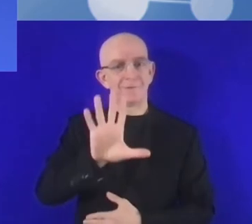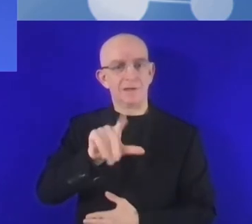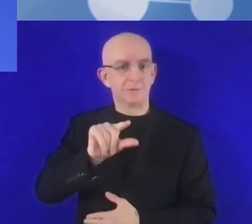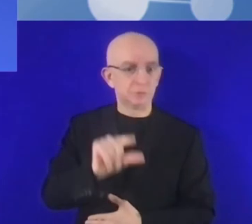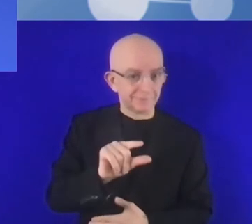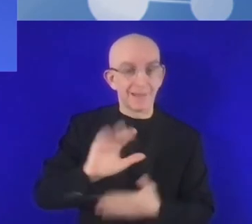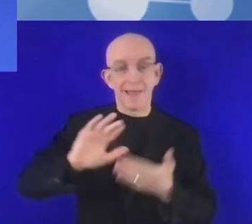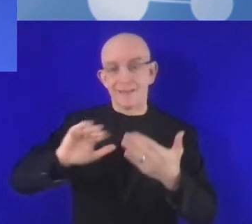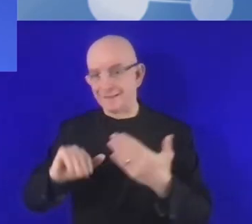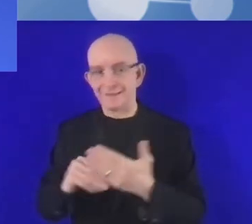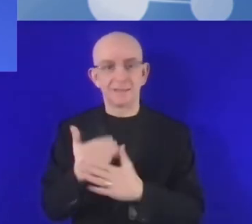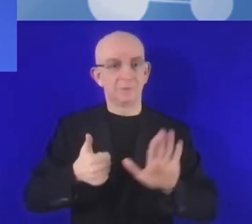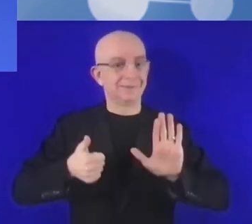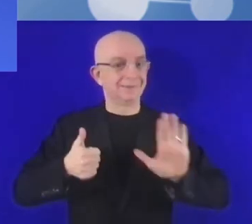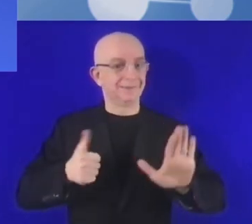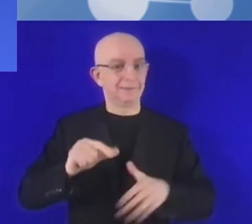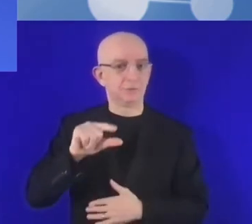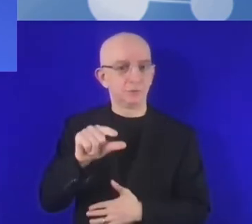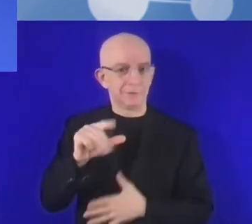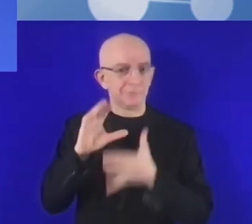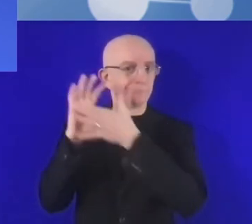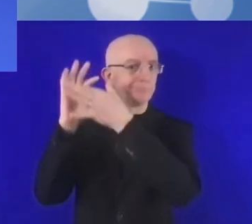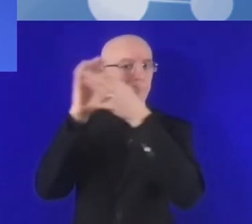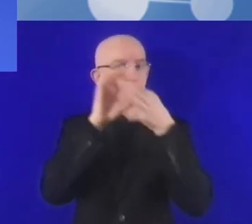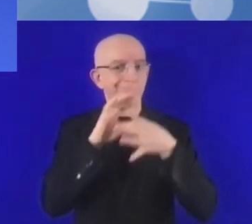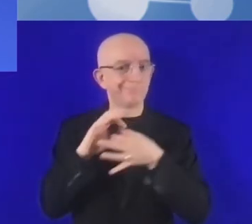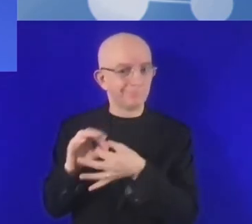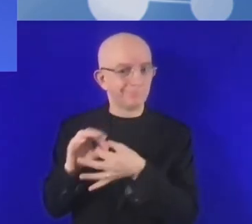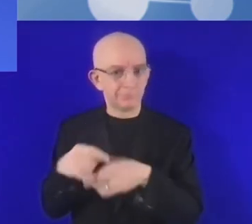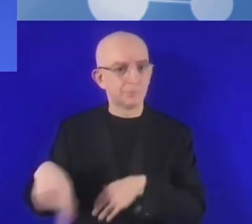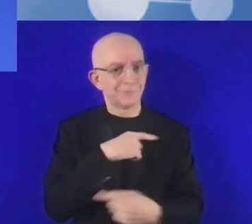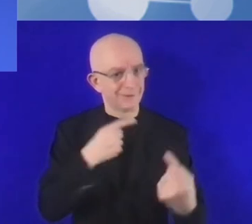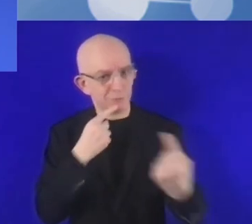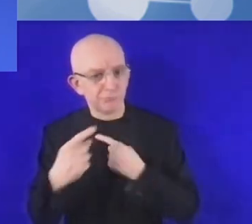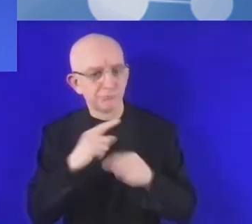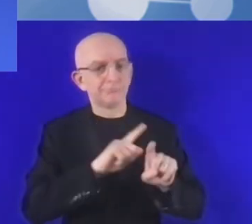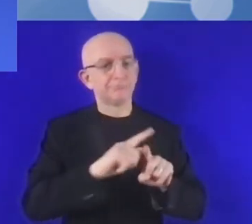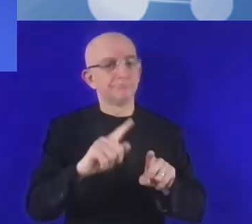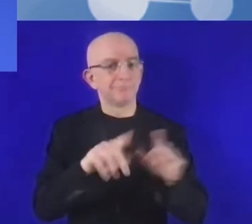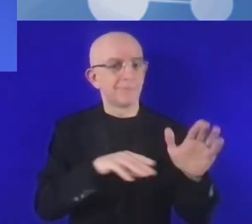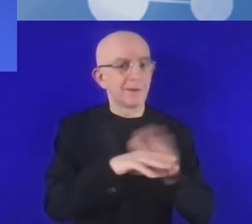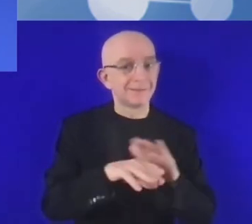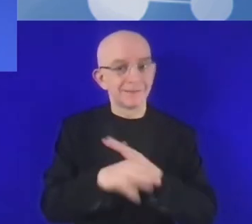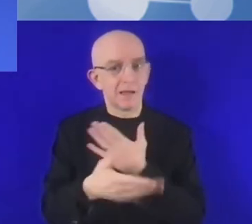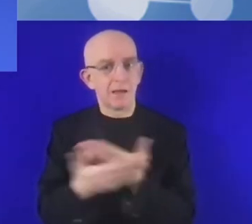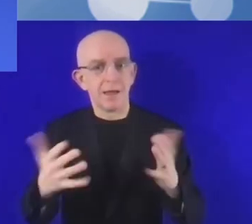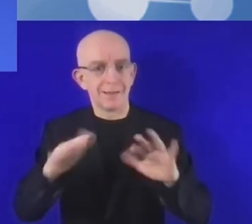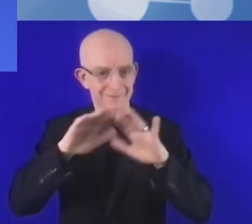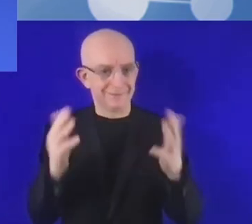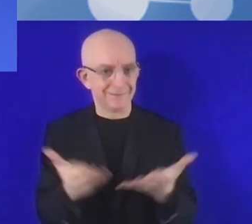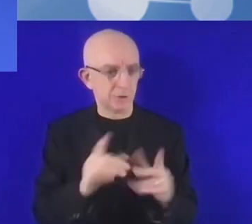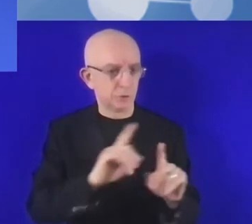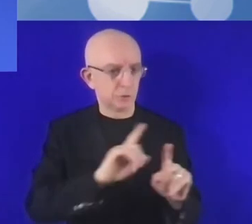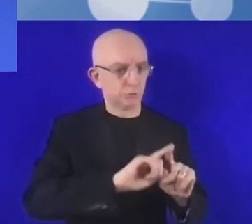segunda área debatida en los paneles de ayer, los servicios digitales prestados por la administración